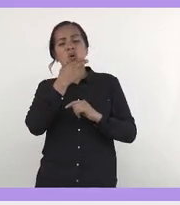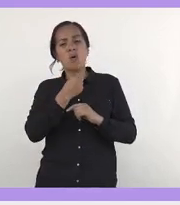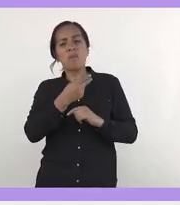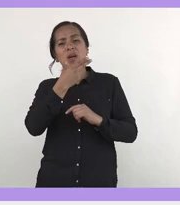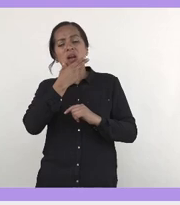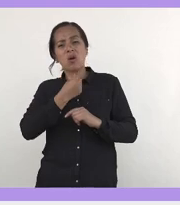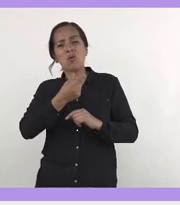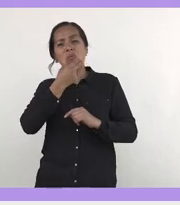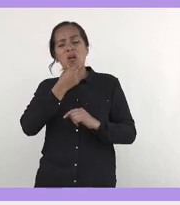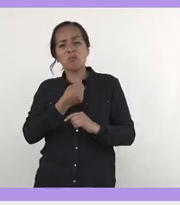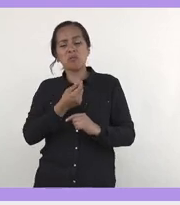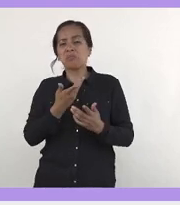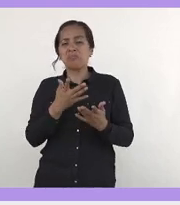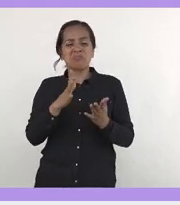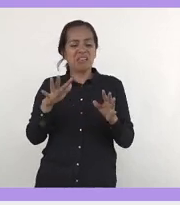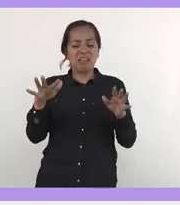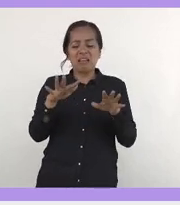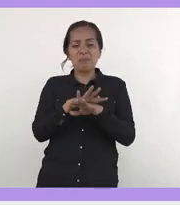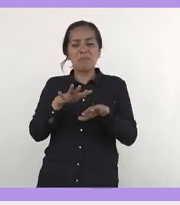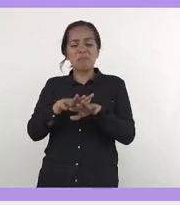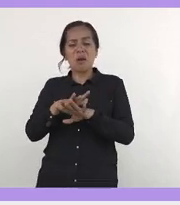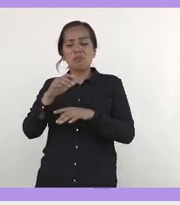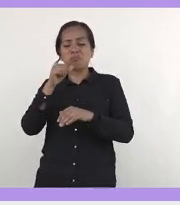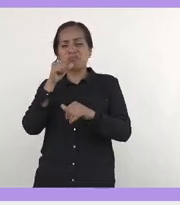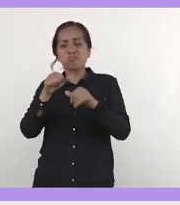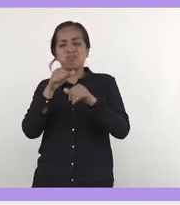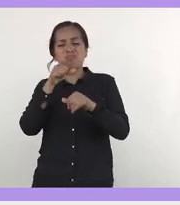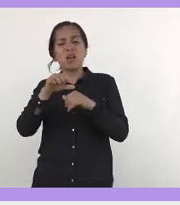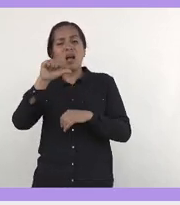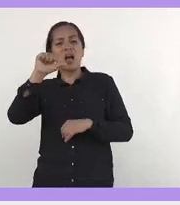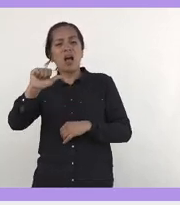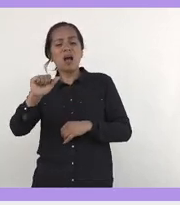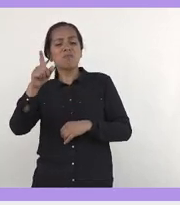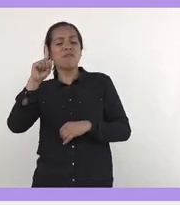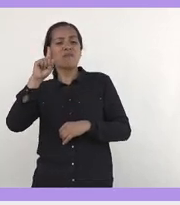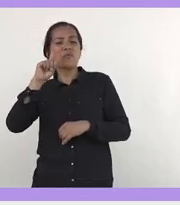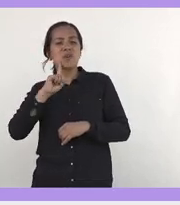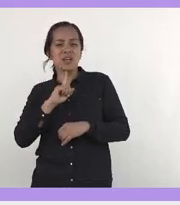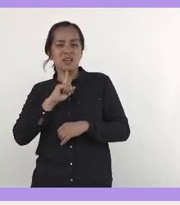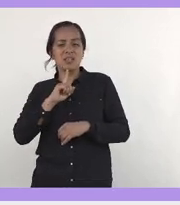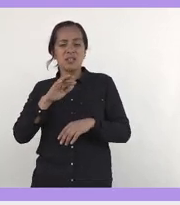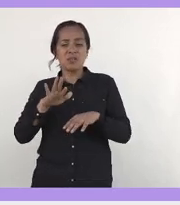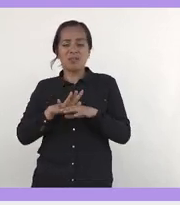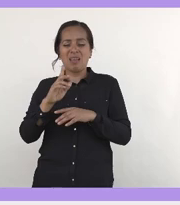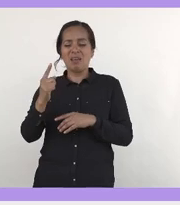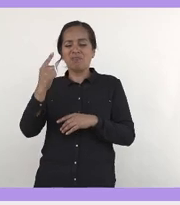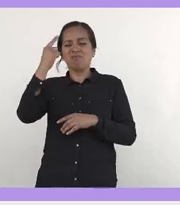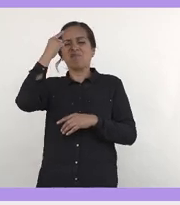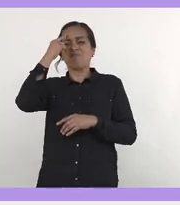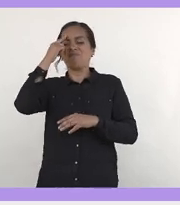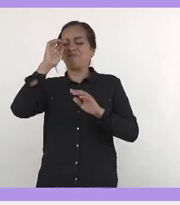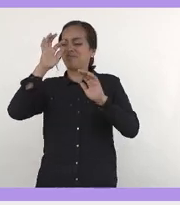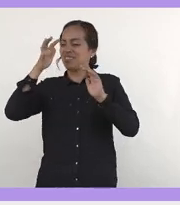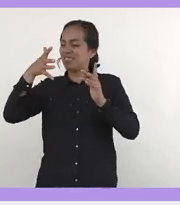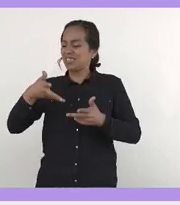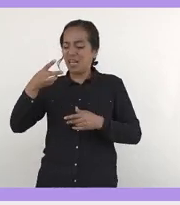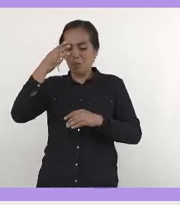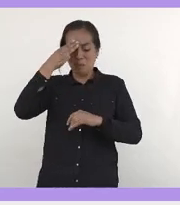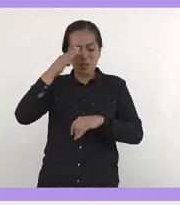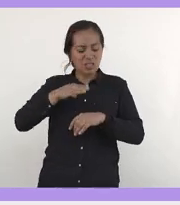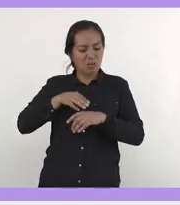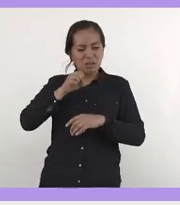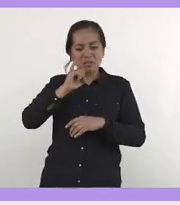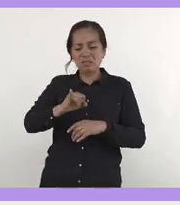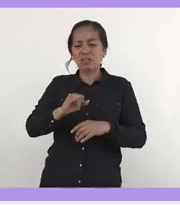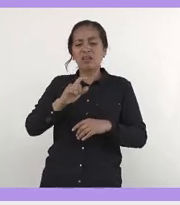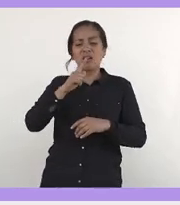como fotógrafa como lo que sea que hagamos porque lo tenemos tan instalado el lenguaje masculino genérico creo